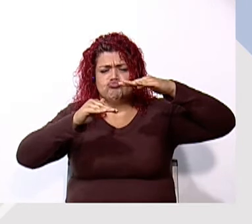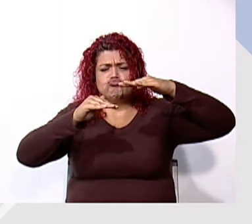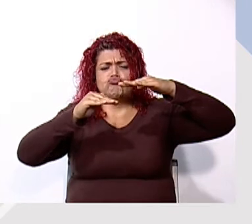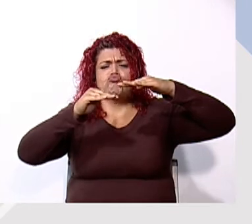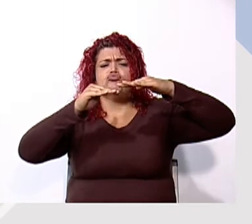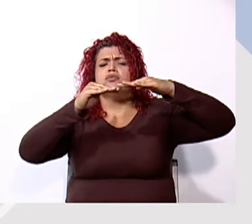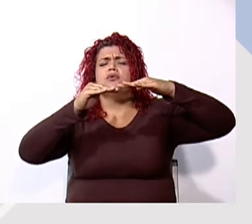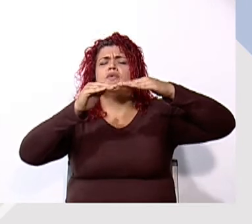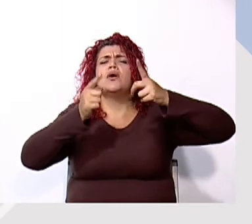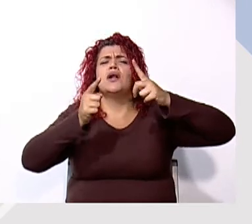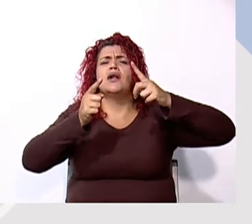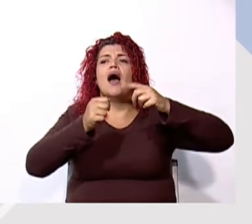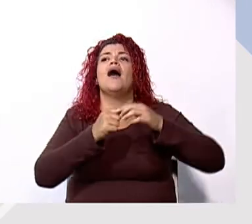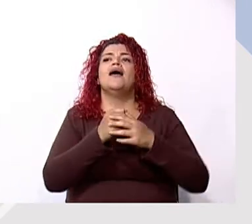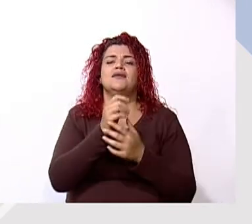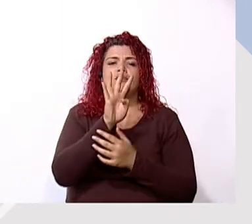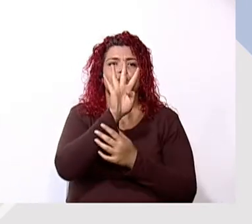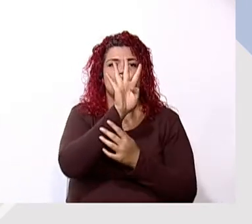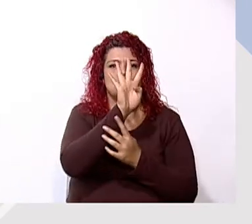respuesta.